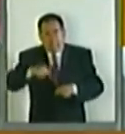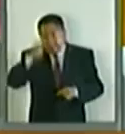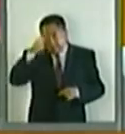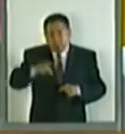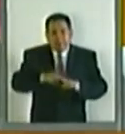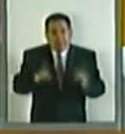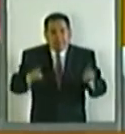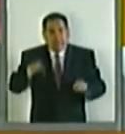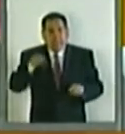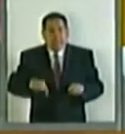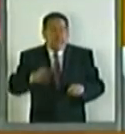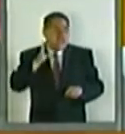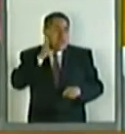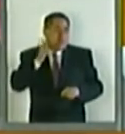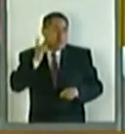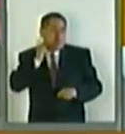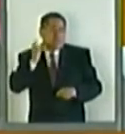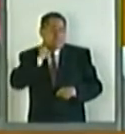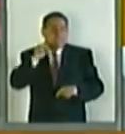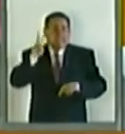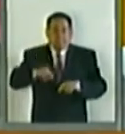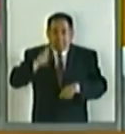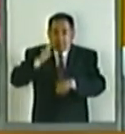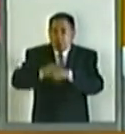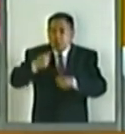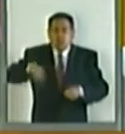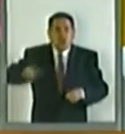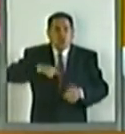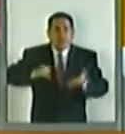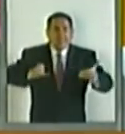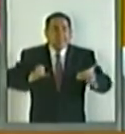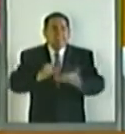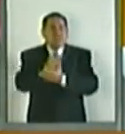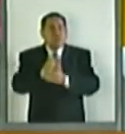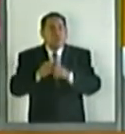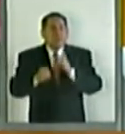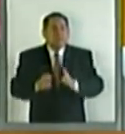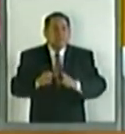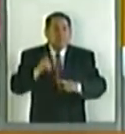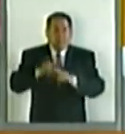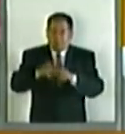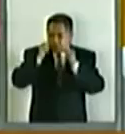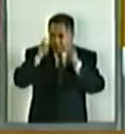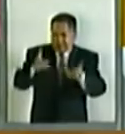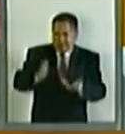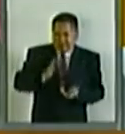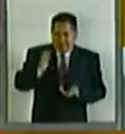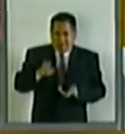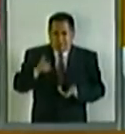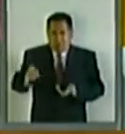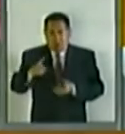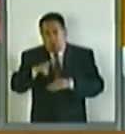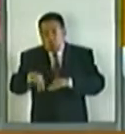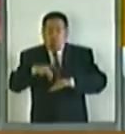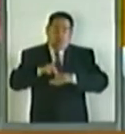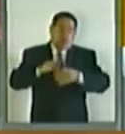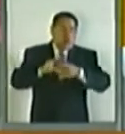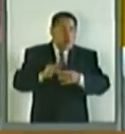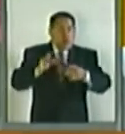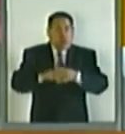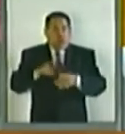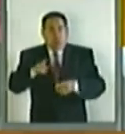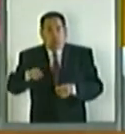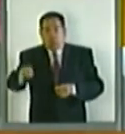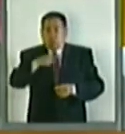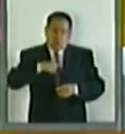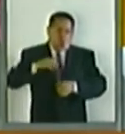México, y las cámaras y nosotros somos responsables de las decisiones que tomamos. Me sorprende otra vez que suban a tribuna y digan que